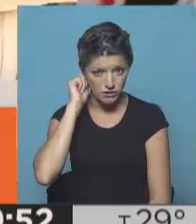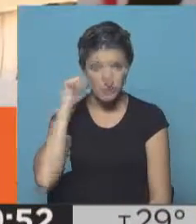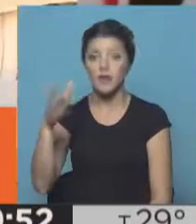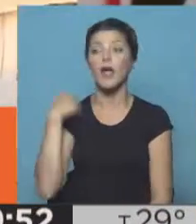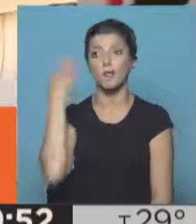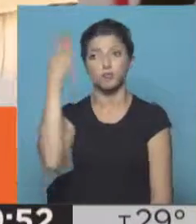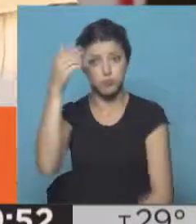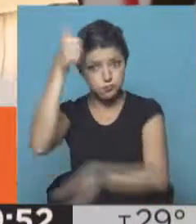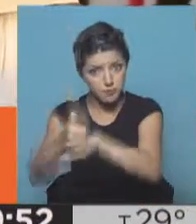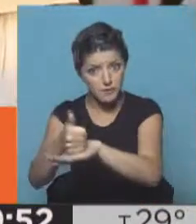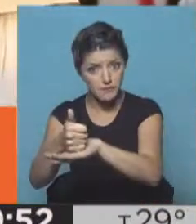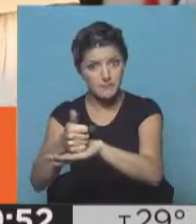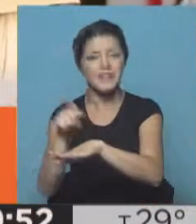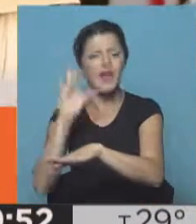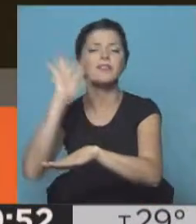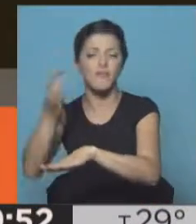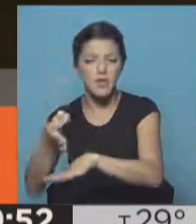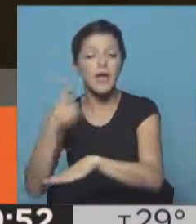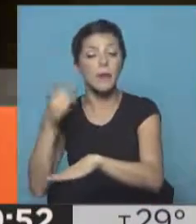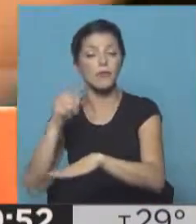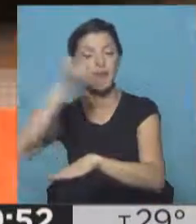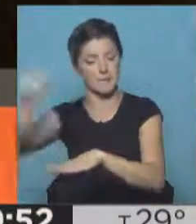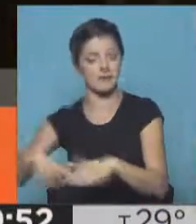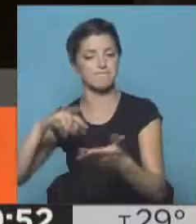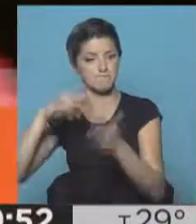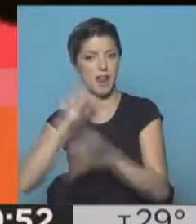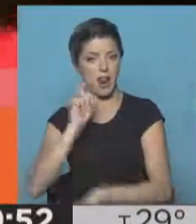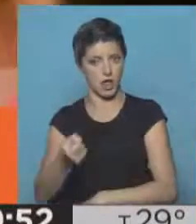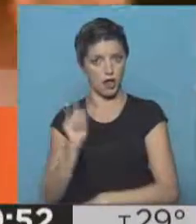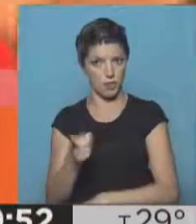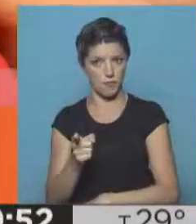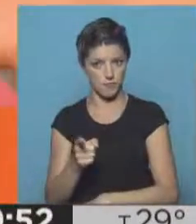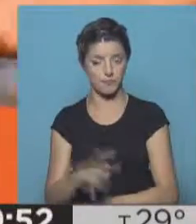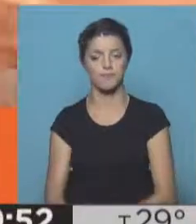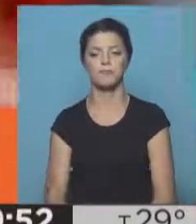sabiendo los peligros que corre alguien que tiene esa actitud y siendo tan joven.